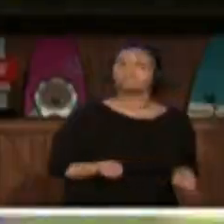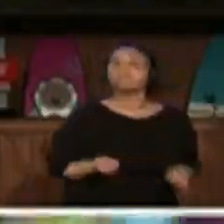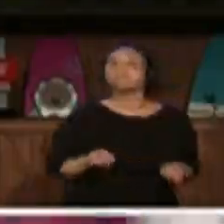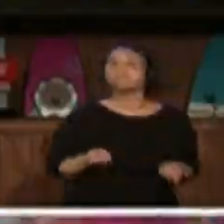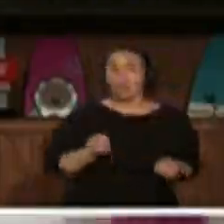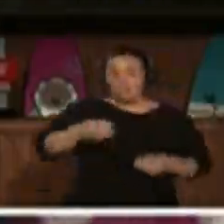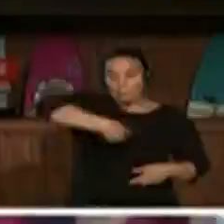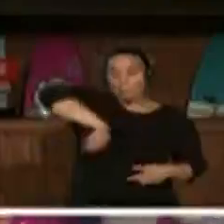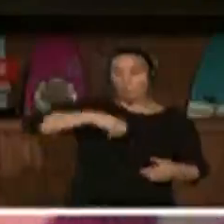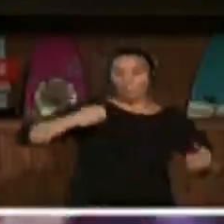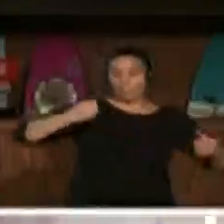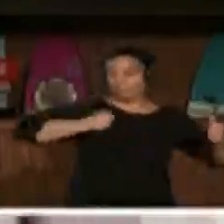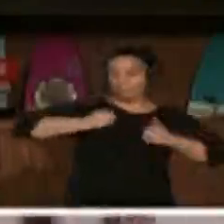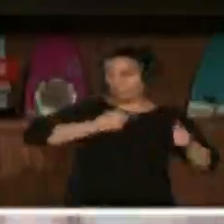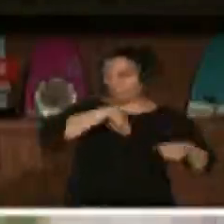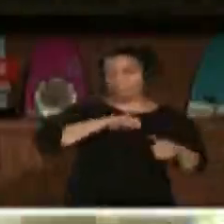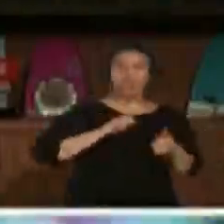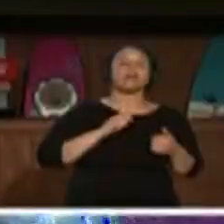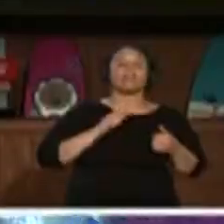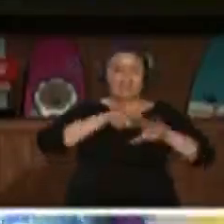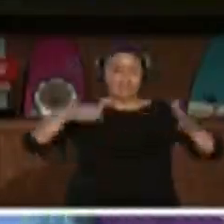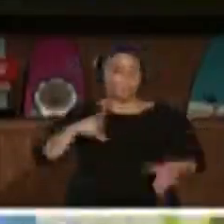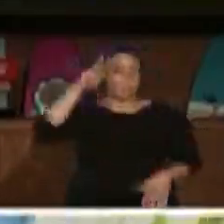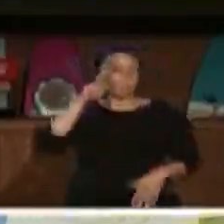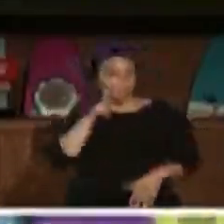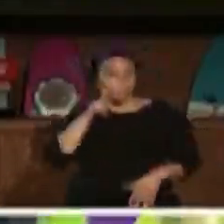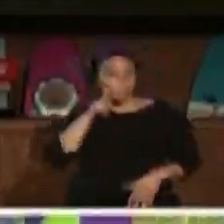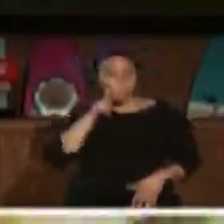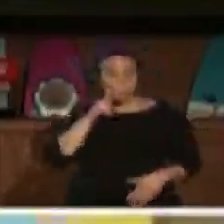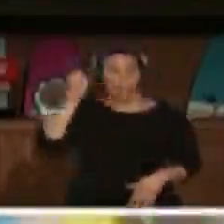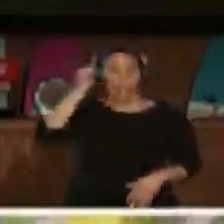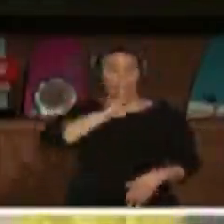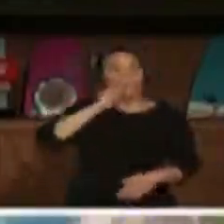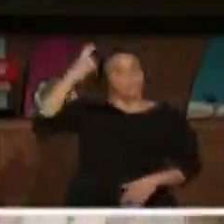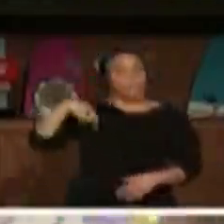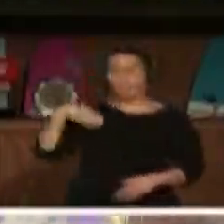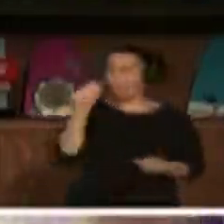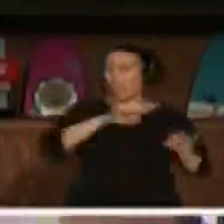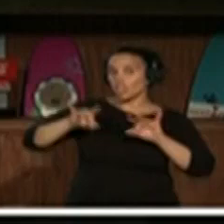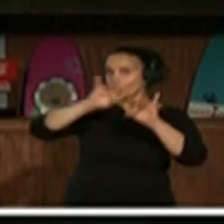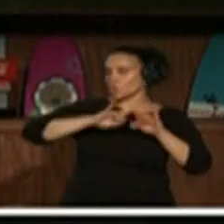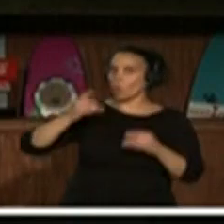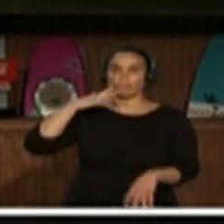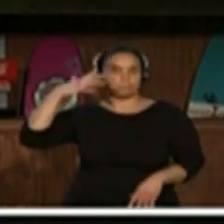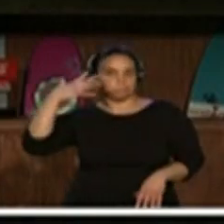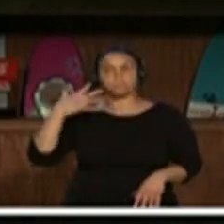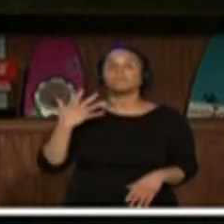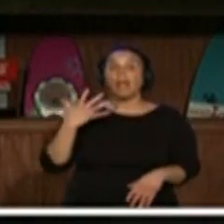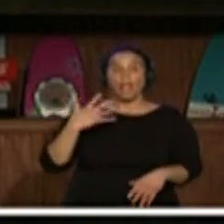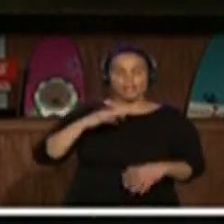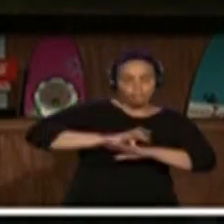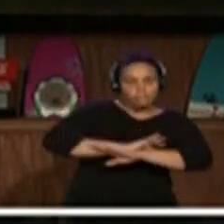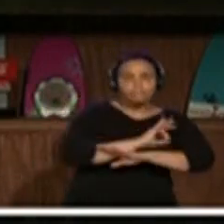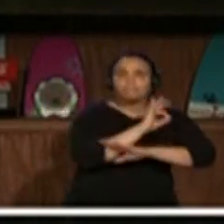Plaza España, escenario majestuoso. Reconcilie de miseria, mi carnaval es famoso. Y llega al